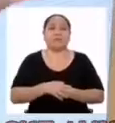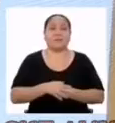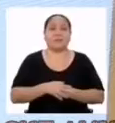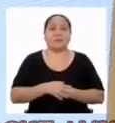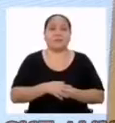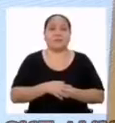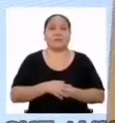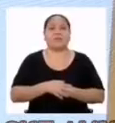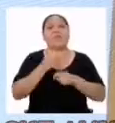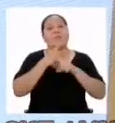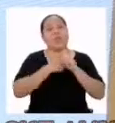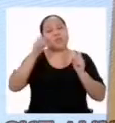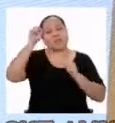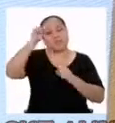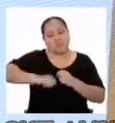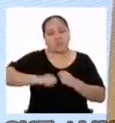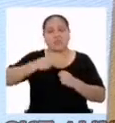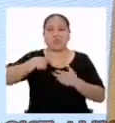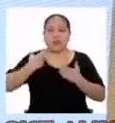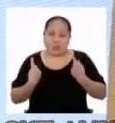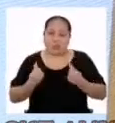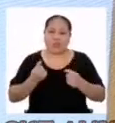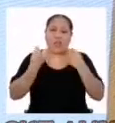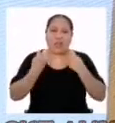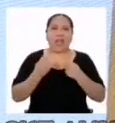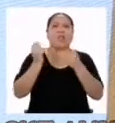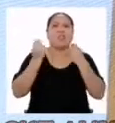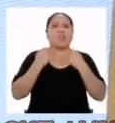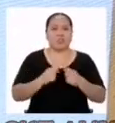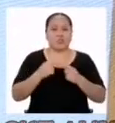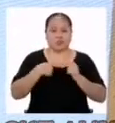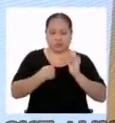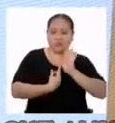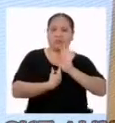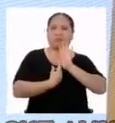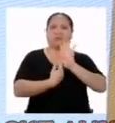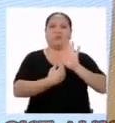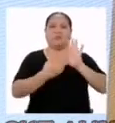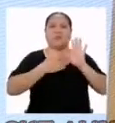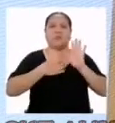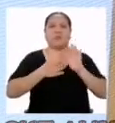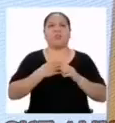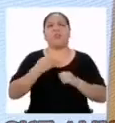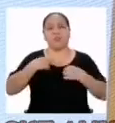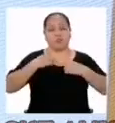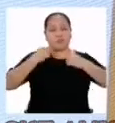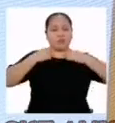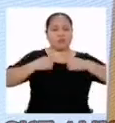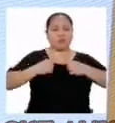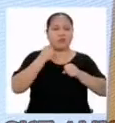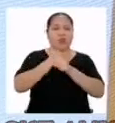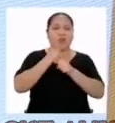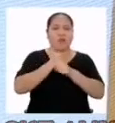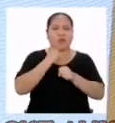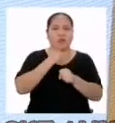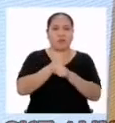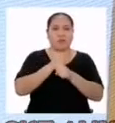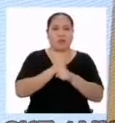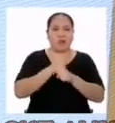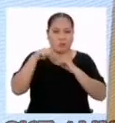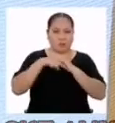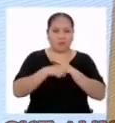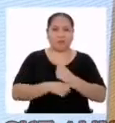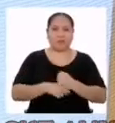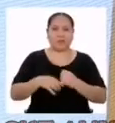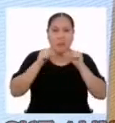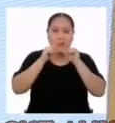Pero eso sí, me esfuerzo mucho y doy todo de mí. Como dicen, sudo la camiseta. Sigamos con el texto,